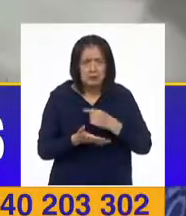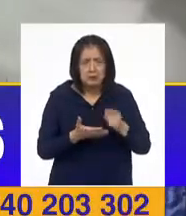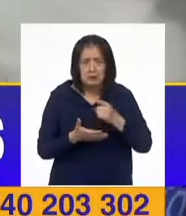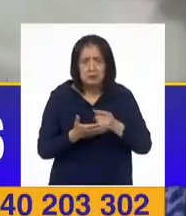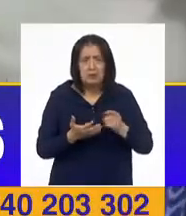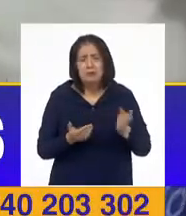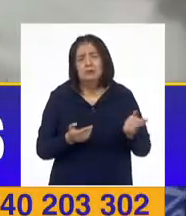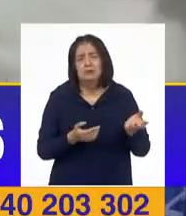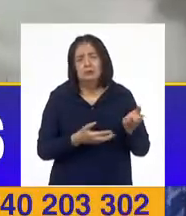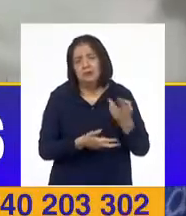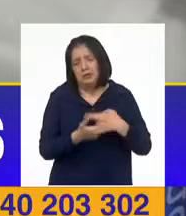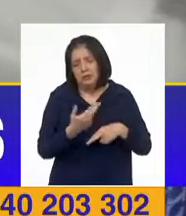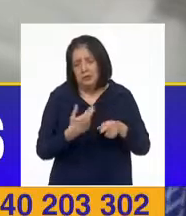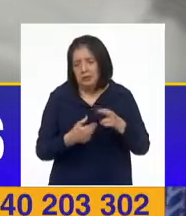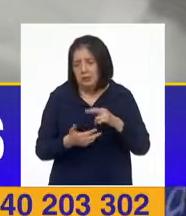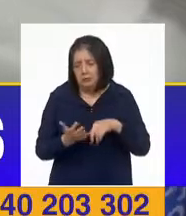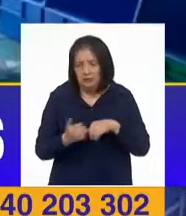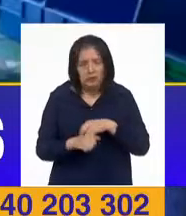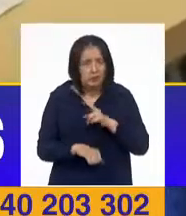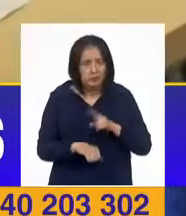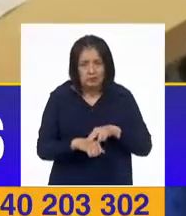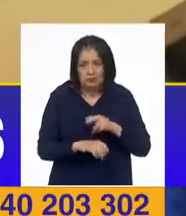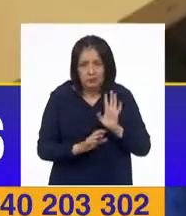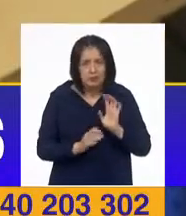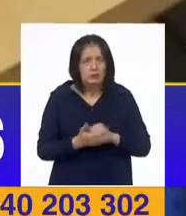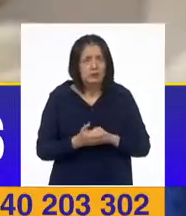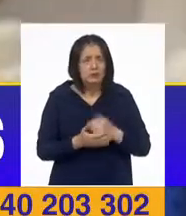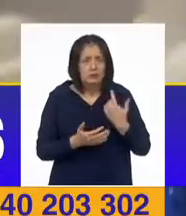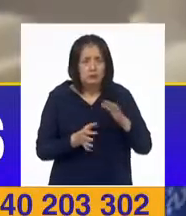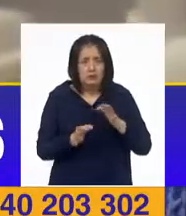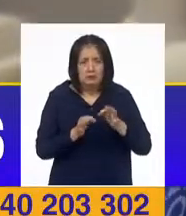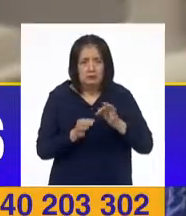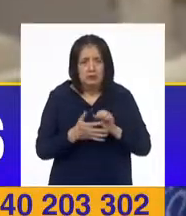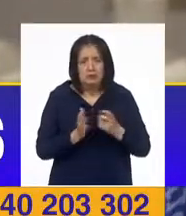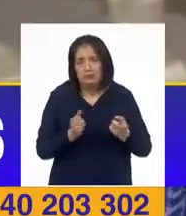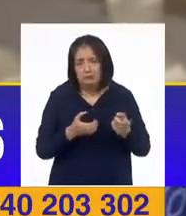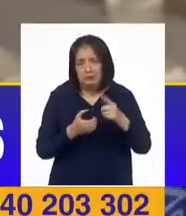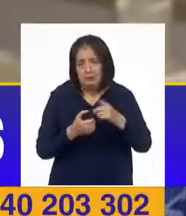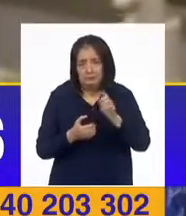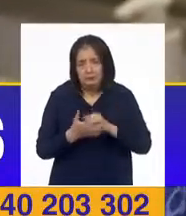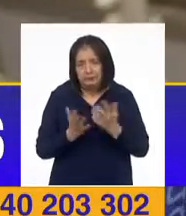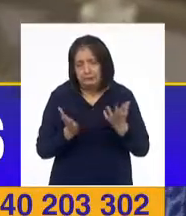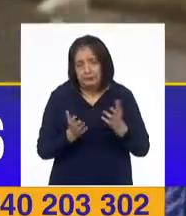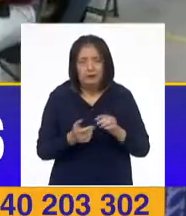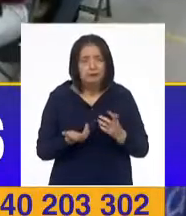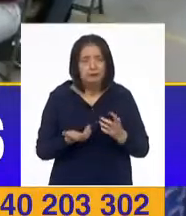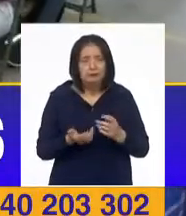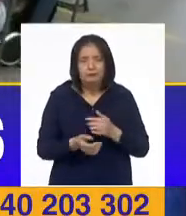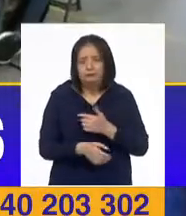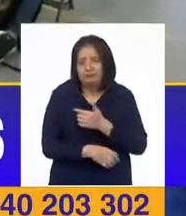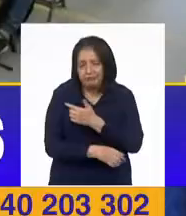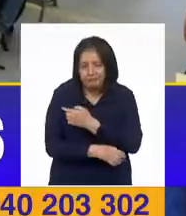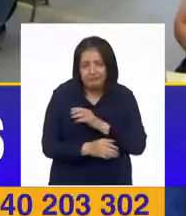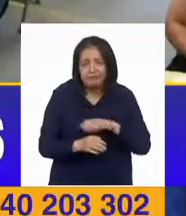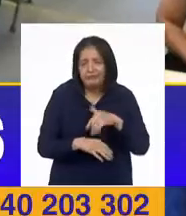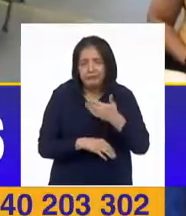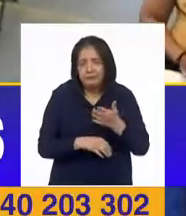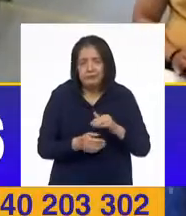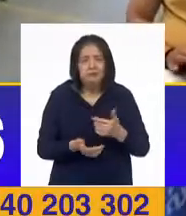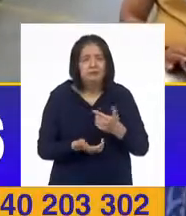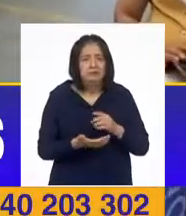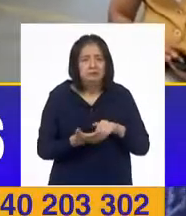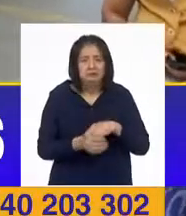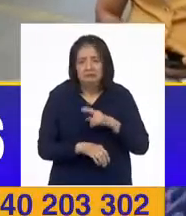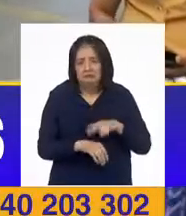semanas, todo volvió al ciclo normal. Como te explicaba, eso forma parte de una reacción natural, dado